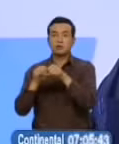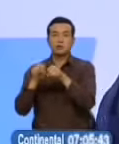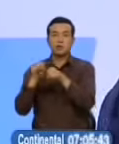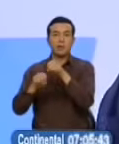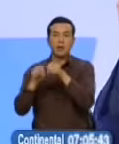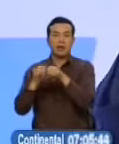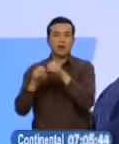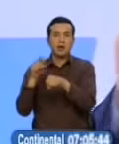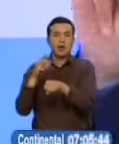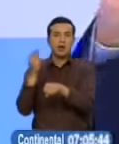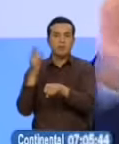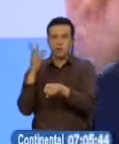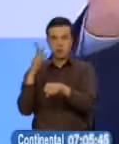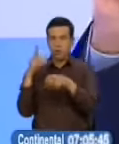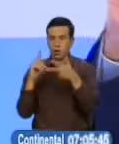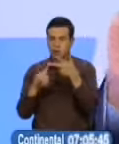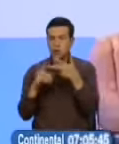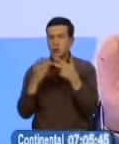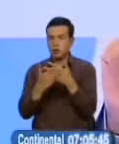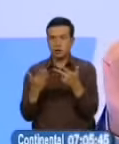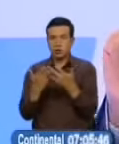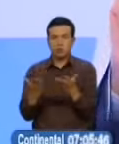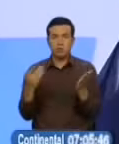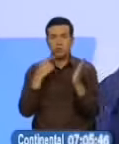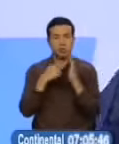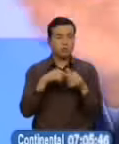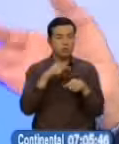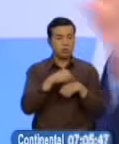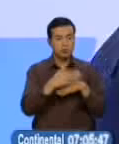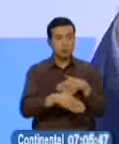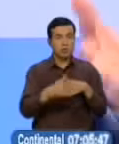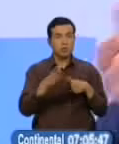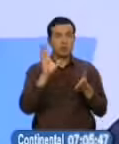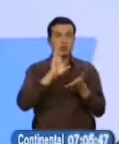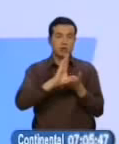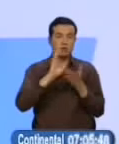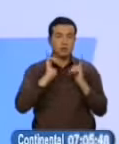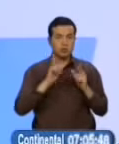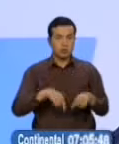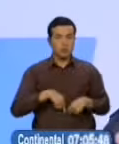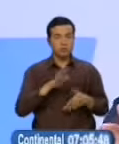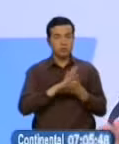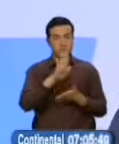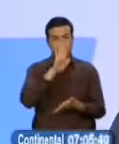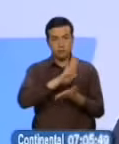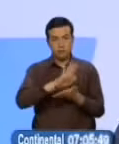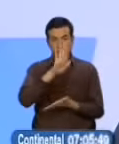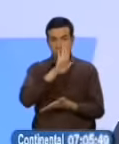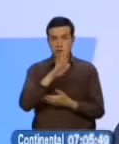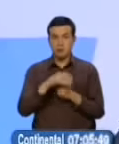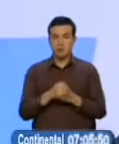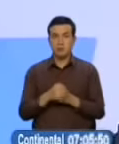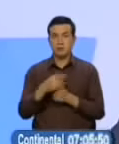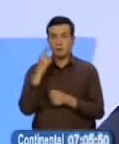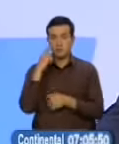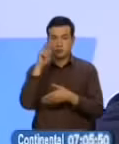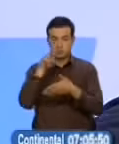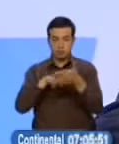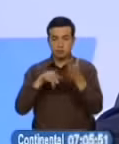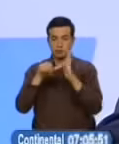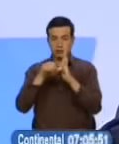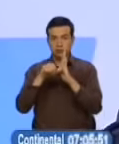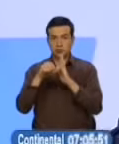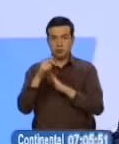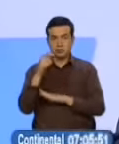podría suponer que dentro de los bienes de larga duración podrían estar los centros de salud o las escuelas. Pero cuando leemos el artículo, y